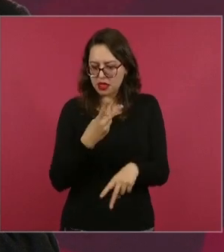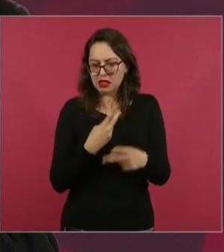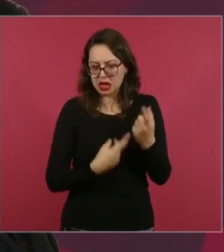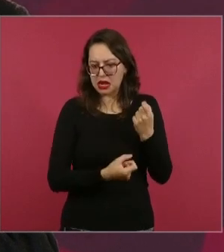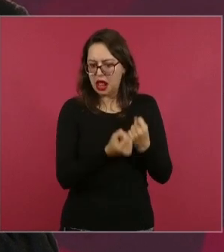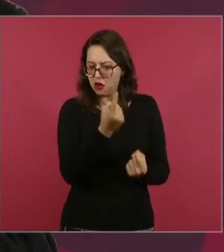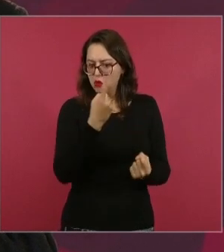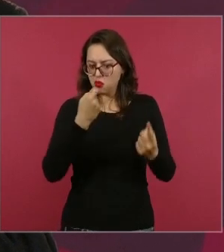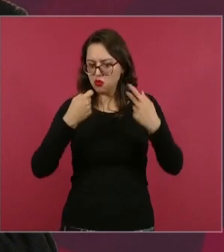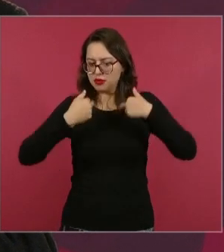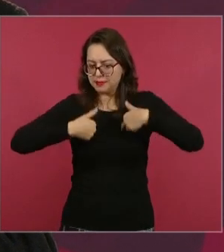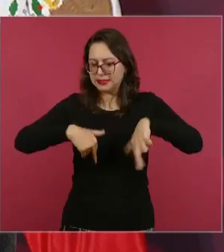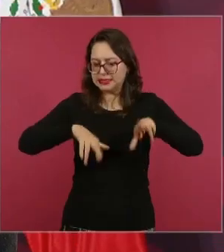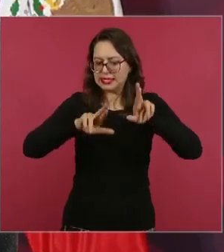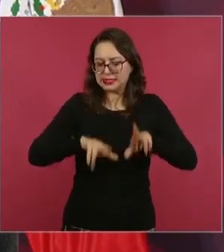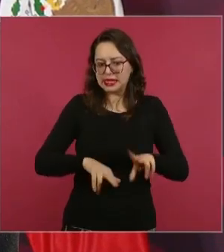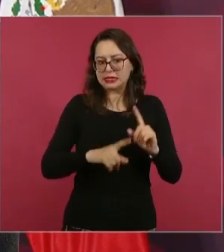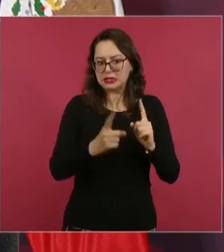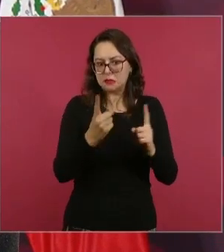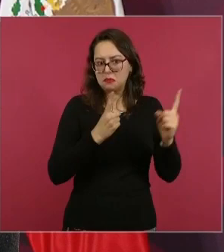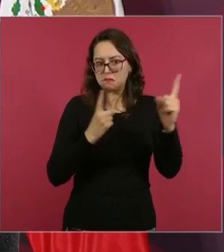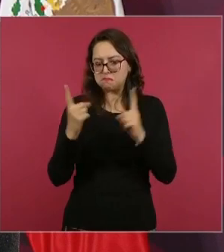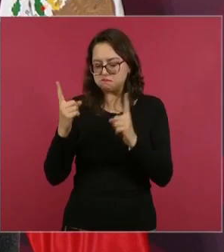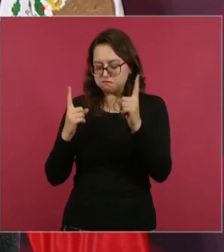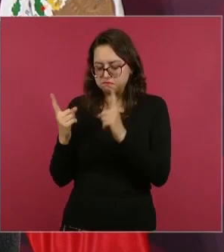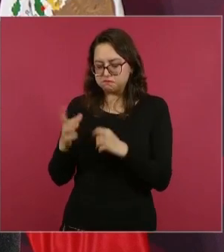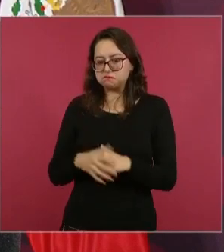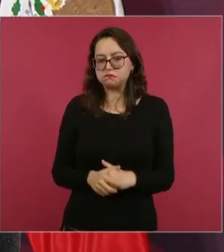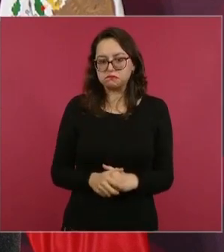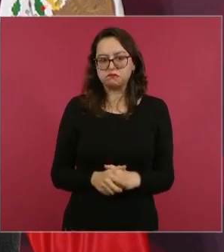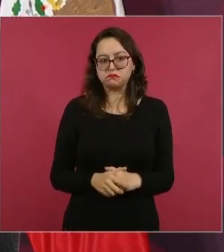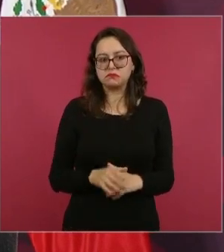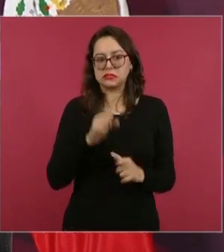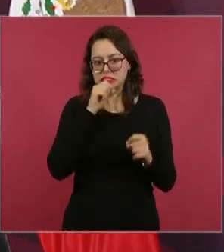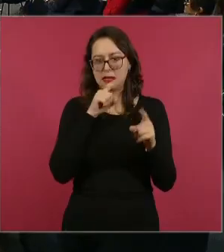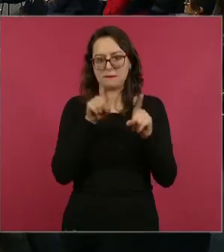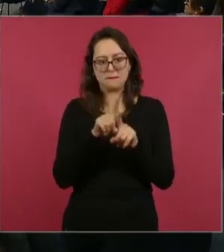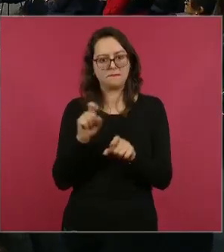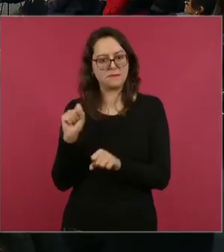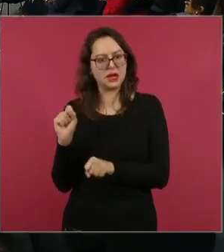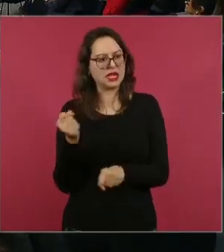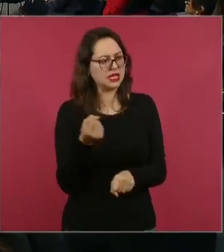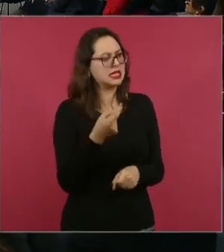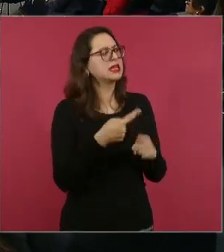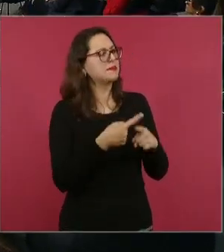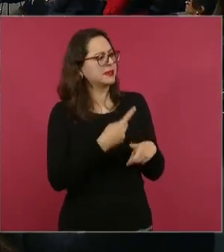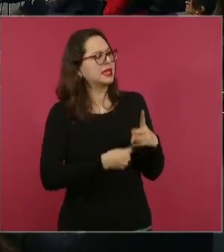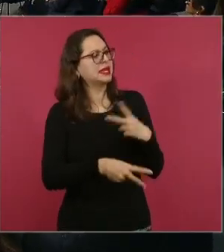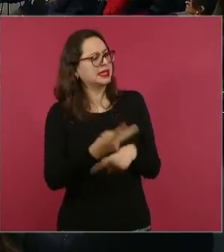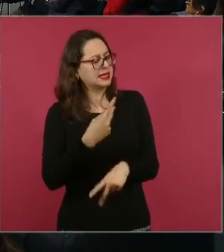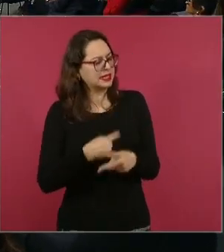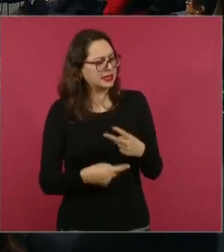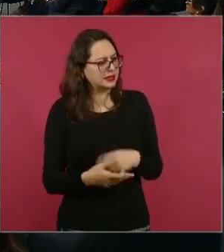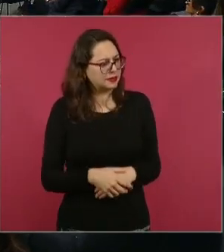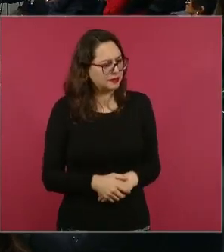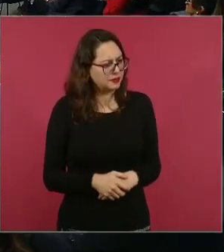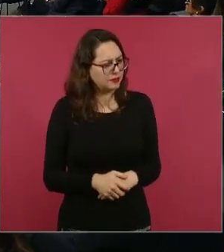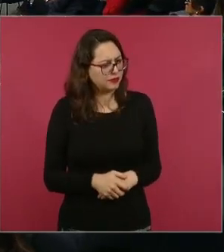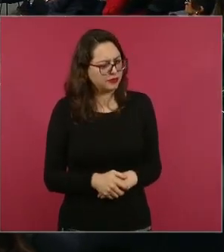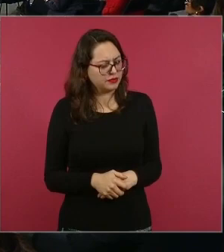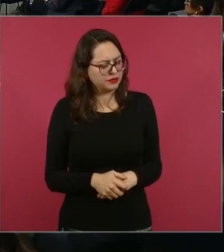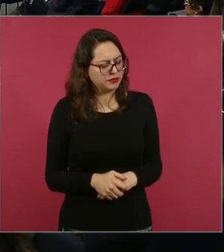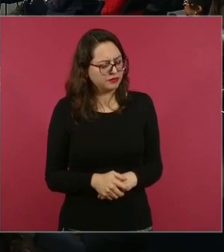algunos este beisbolistas creo que eh No sé